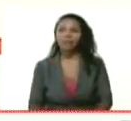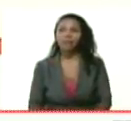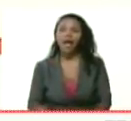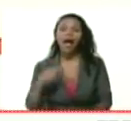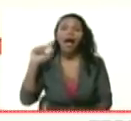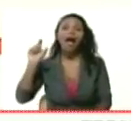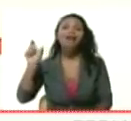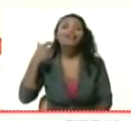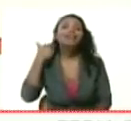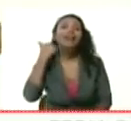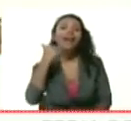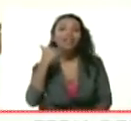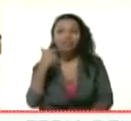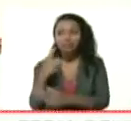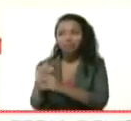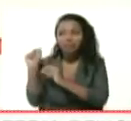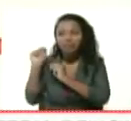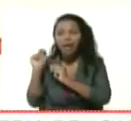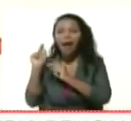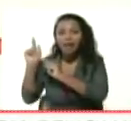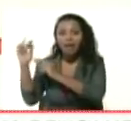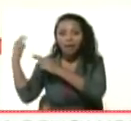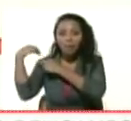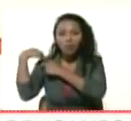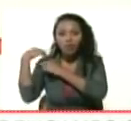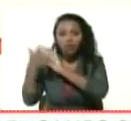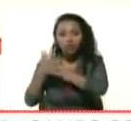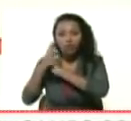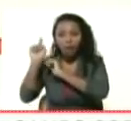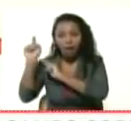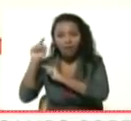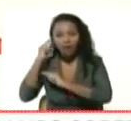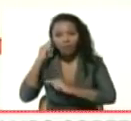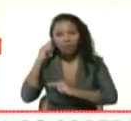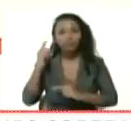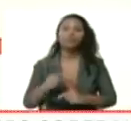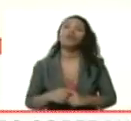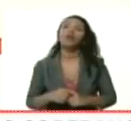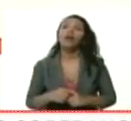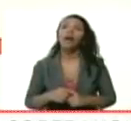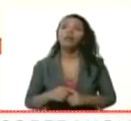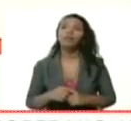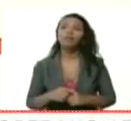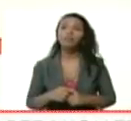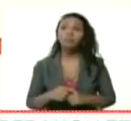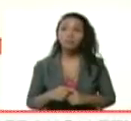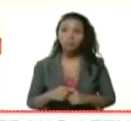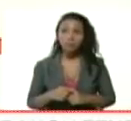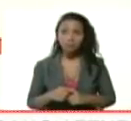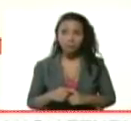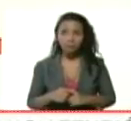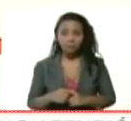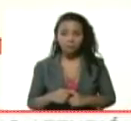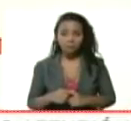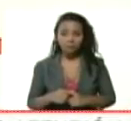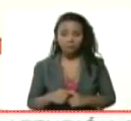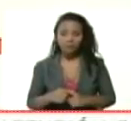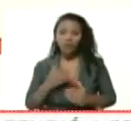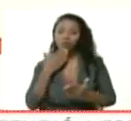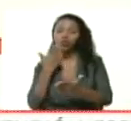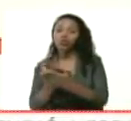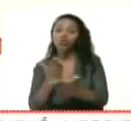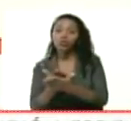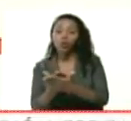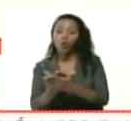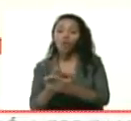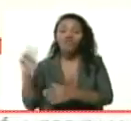salir. Producto de esta reunión, de estas reuniones. Se solicitó la Venezuela